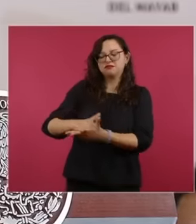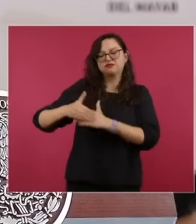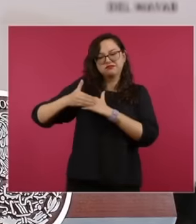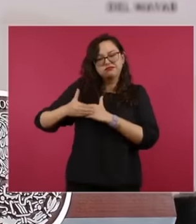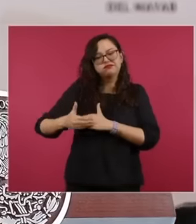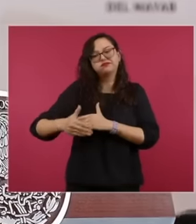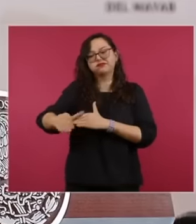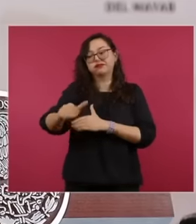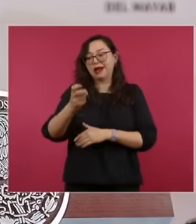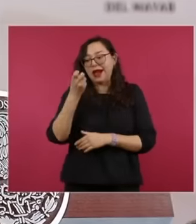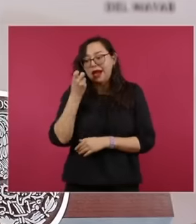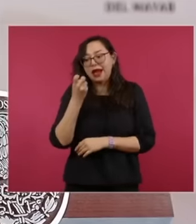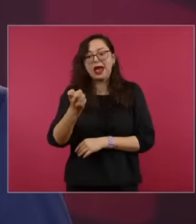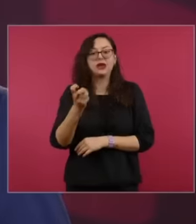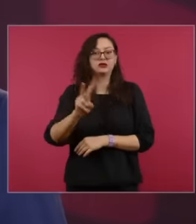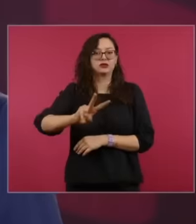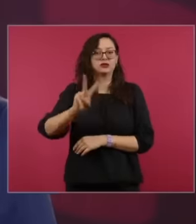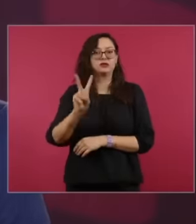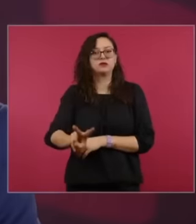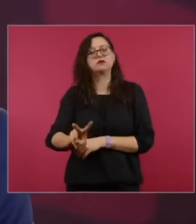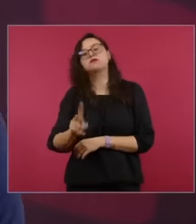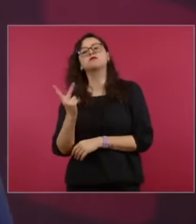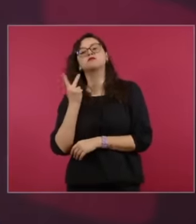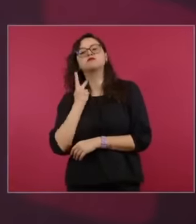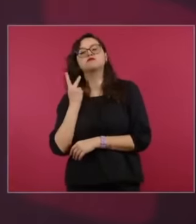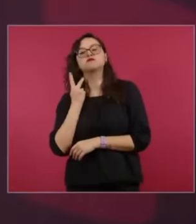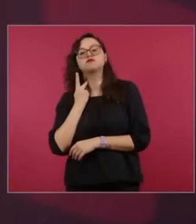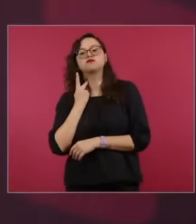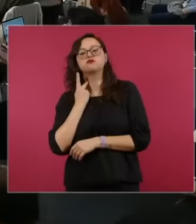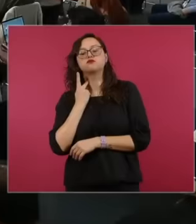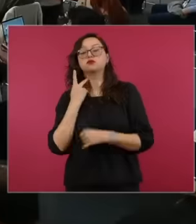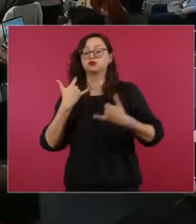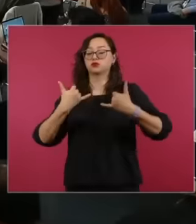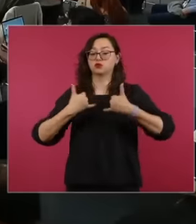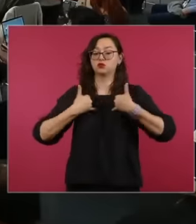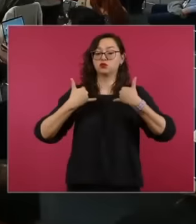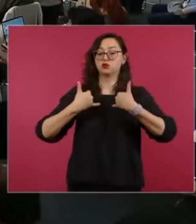Entonces, para los jóvenes, van a hacer política.